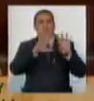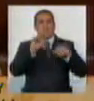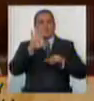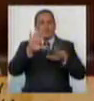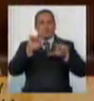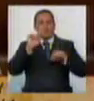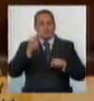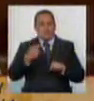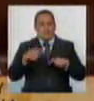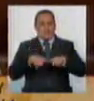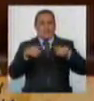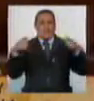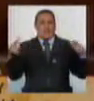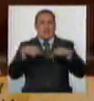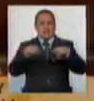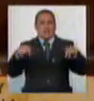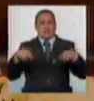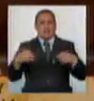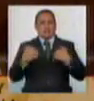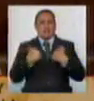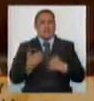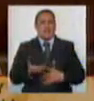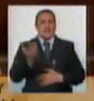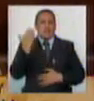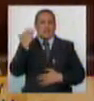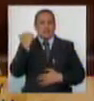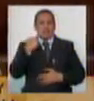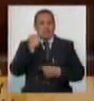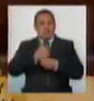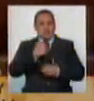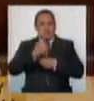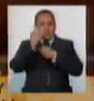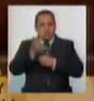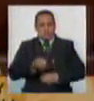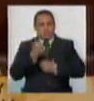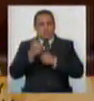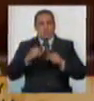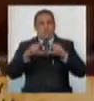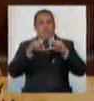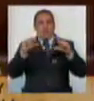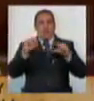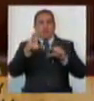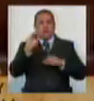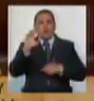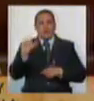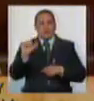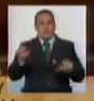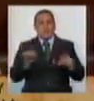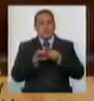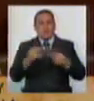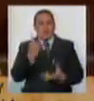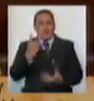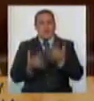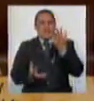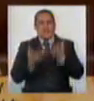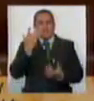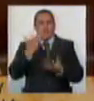98.000 hectáreas que se dedicaban antes al cultivo ilegal de hoja de coca y hemos incinerado